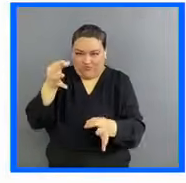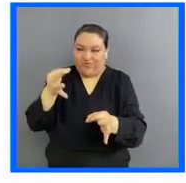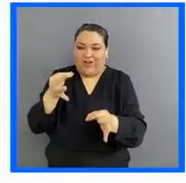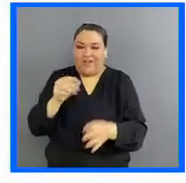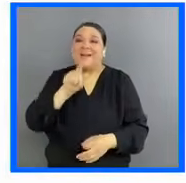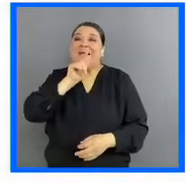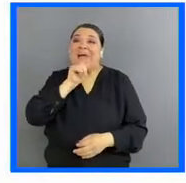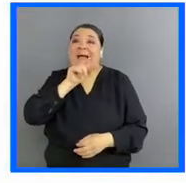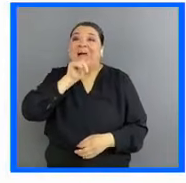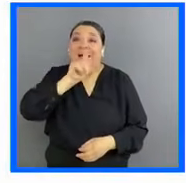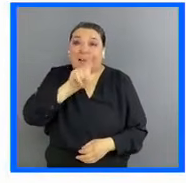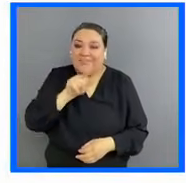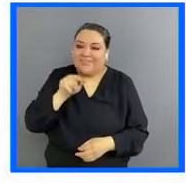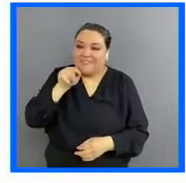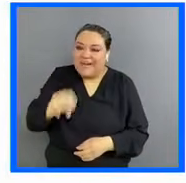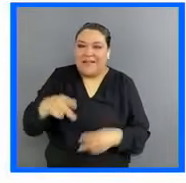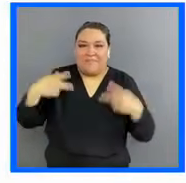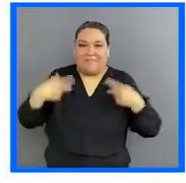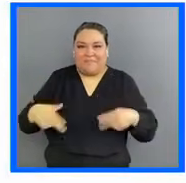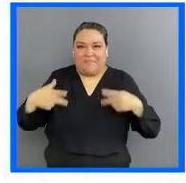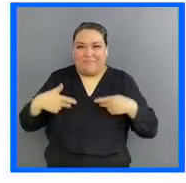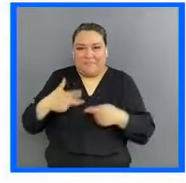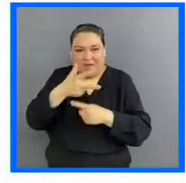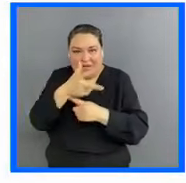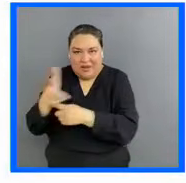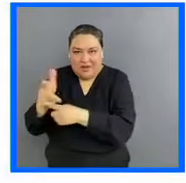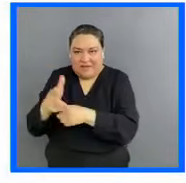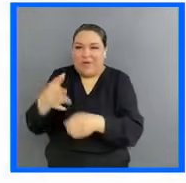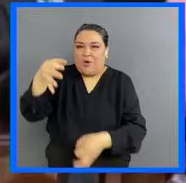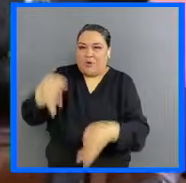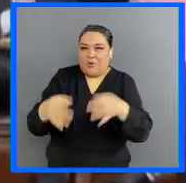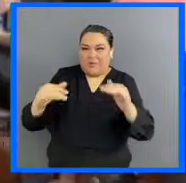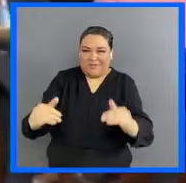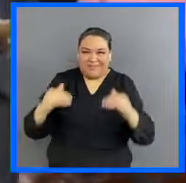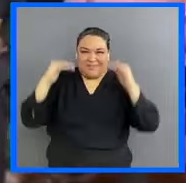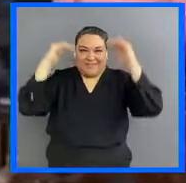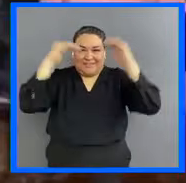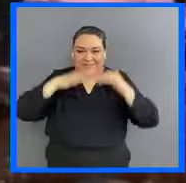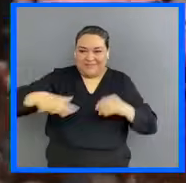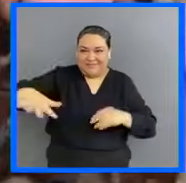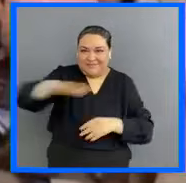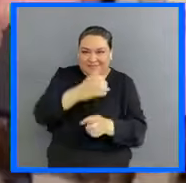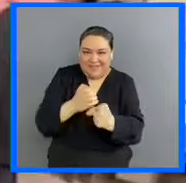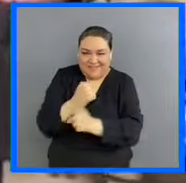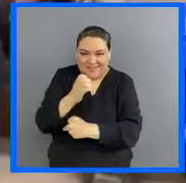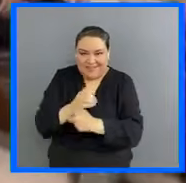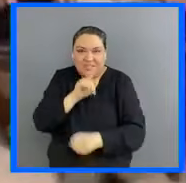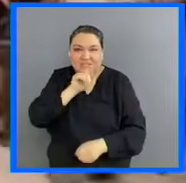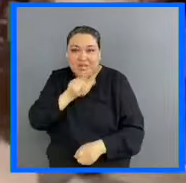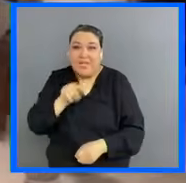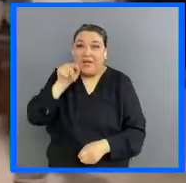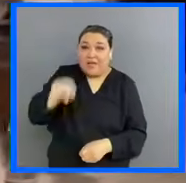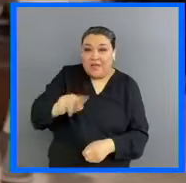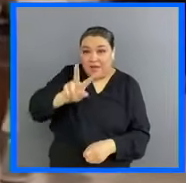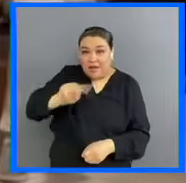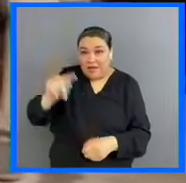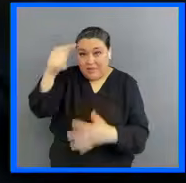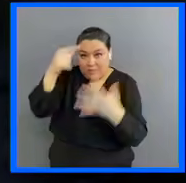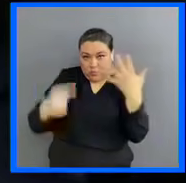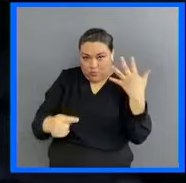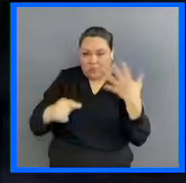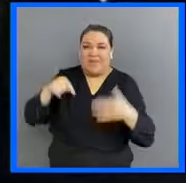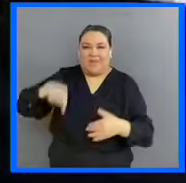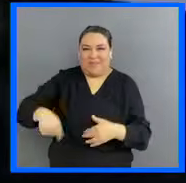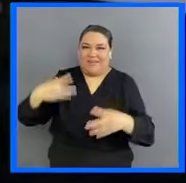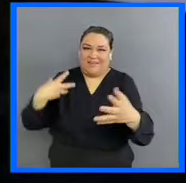a la ciudadanía con el trabajo del Supremo Tribunal de Justicia de la entidad. Contará con programación de Plural TV de la nueva Suprema